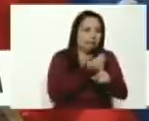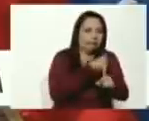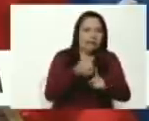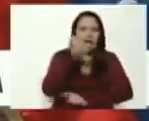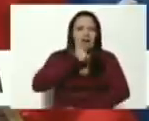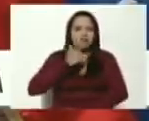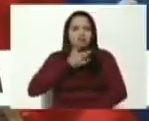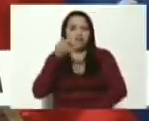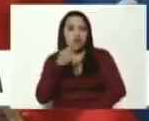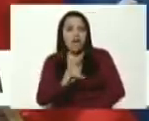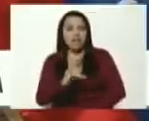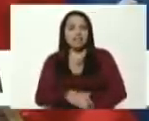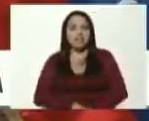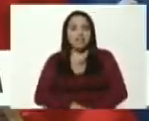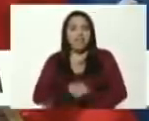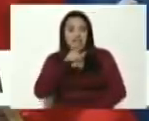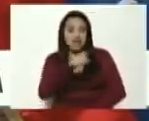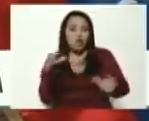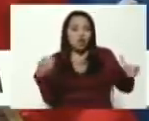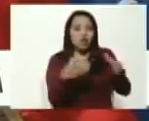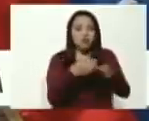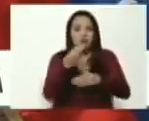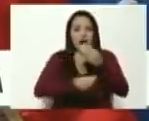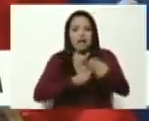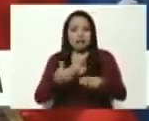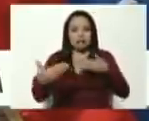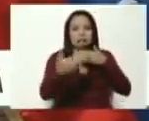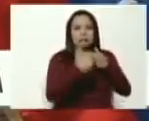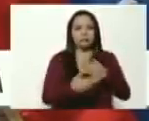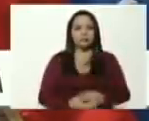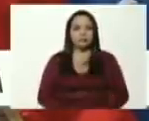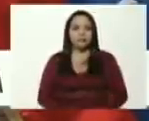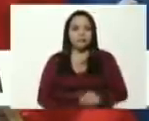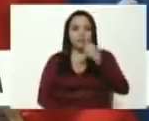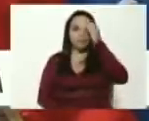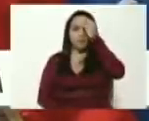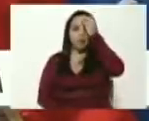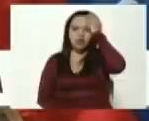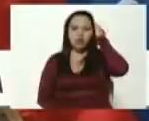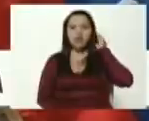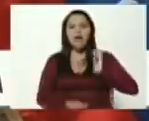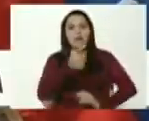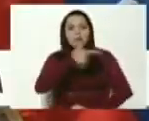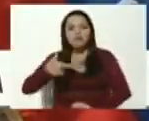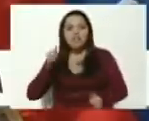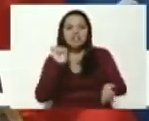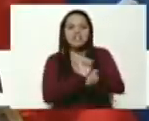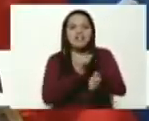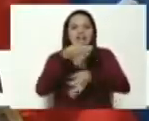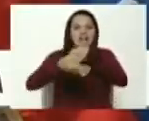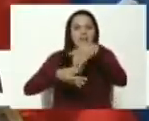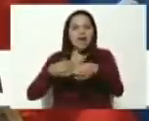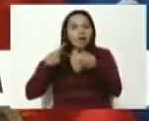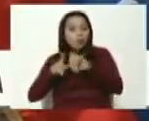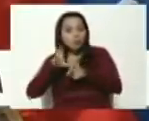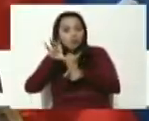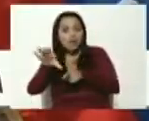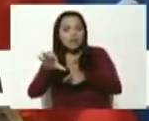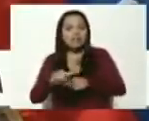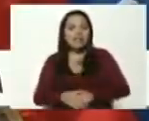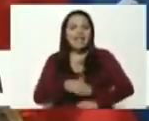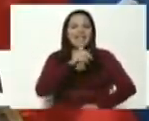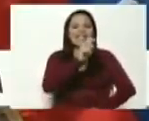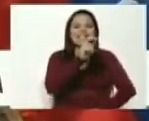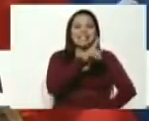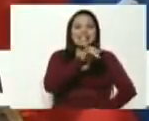la cual estas mafias actúan. Sus captores les indicaron que en Trinidad y Tobago